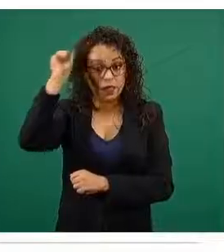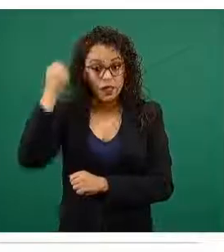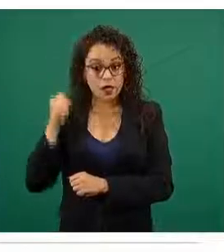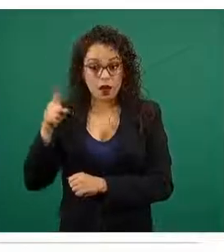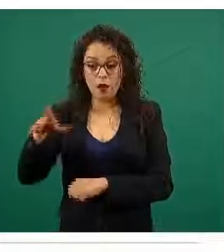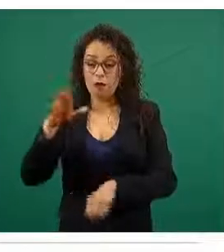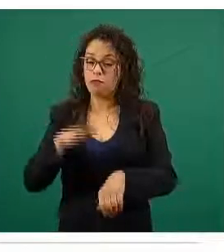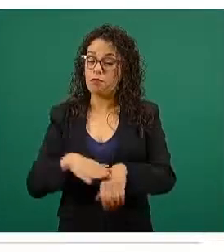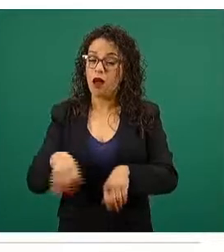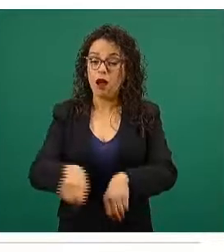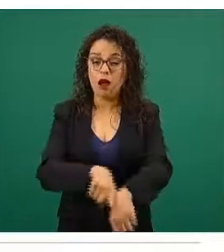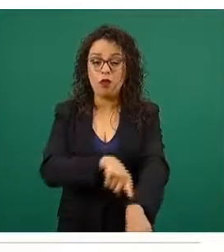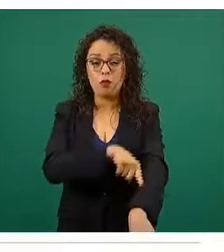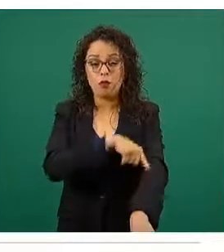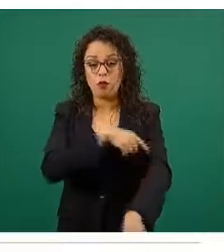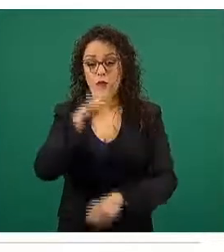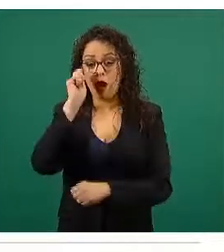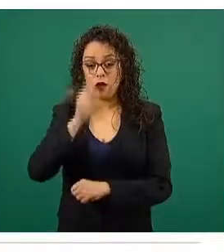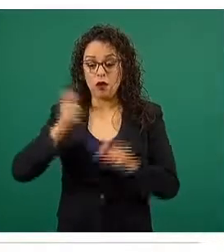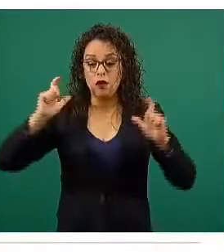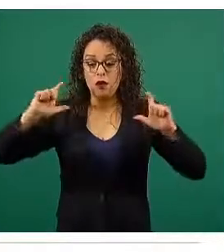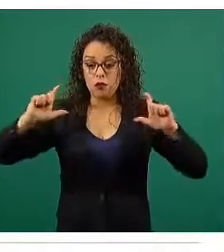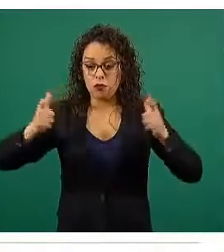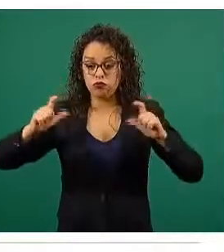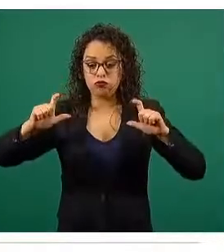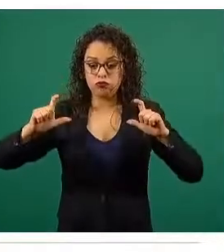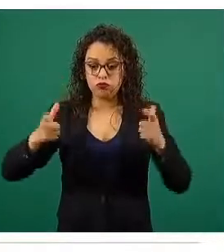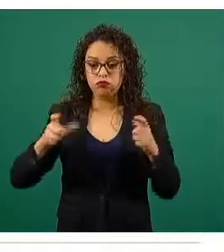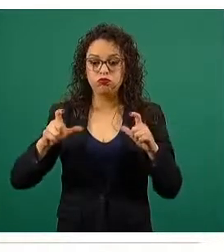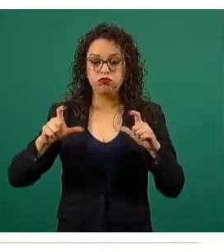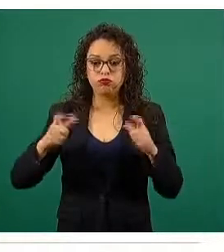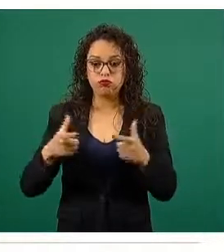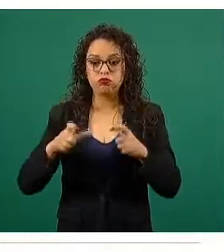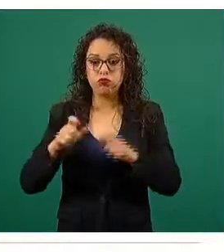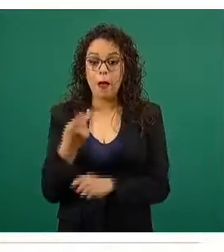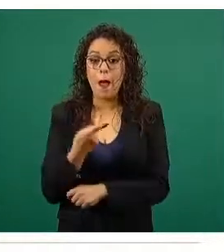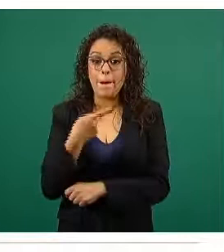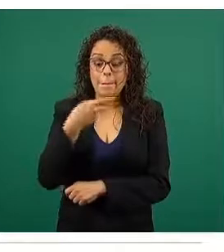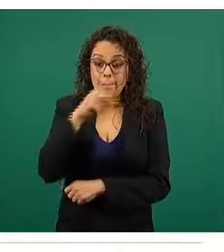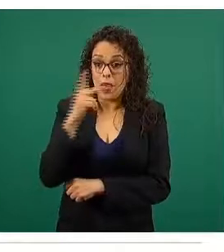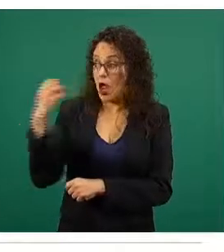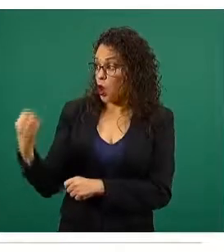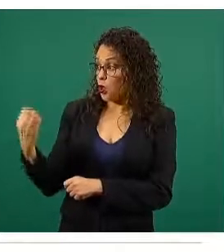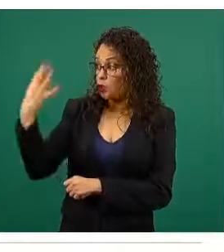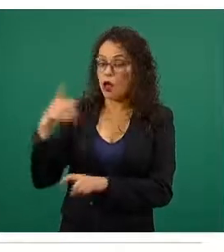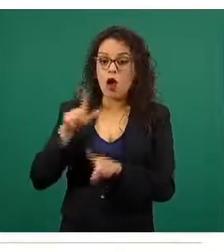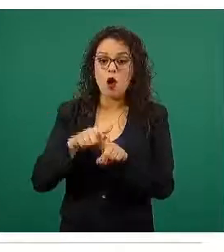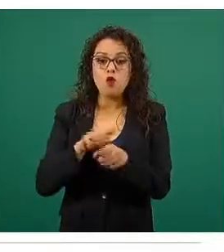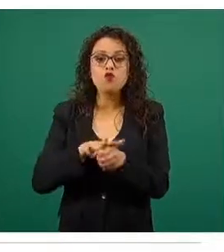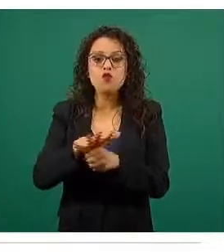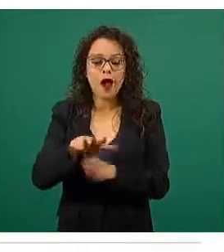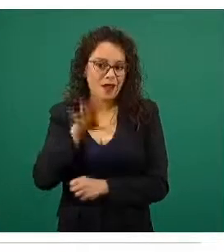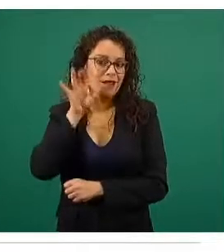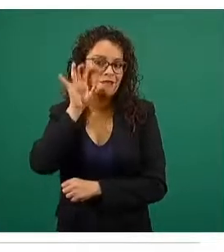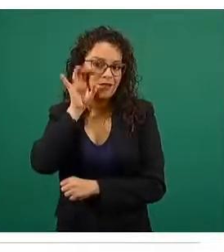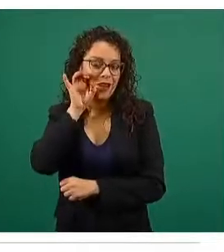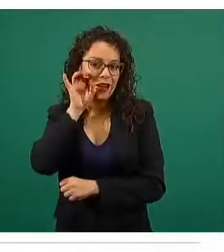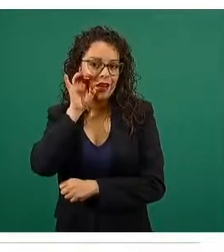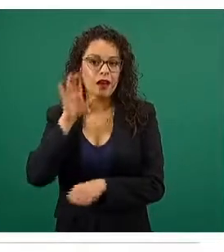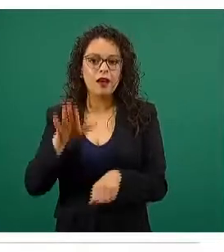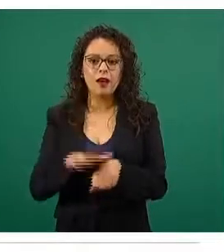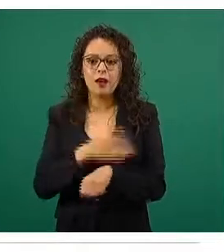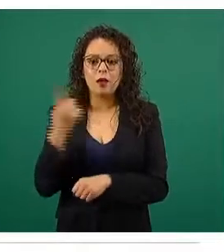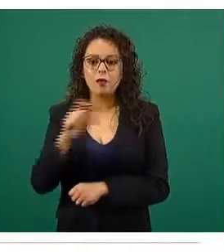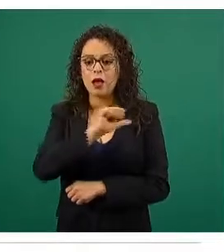más largo de reducción, sin embargo está en semáforo naranja porque, vemos la siguiente, la tendencia